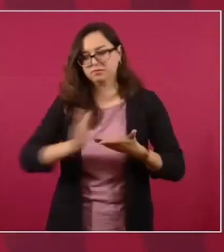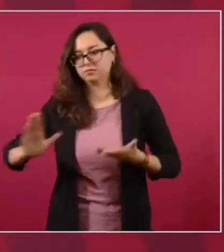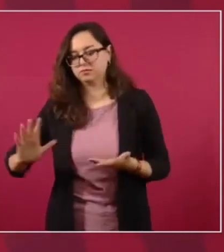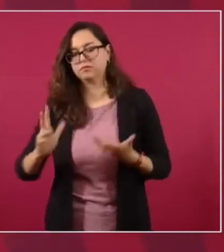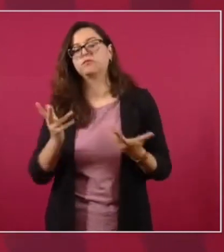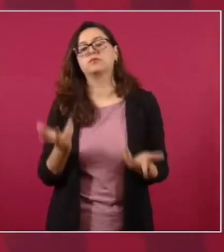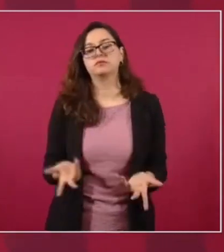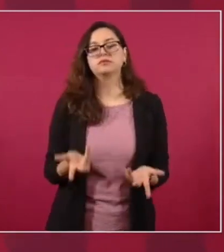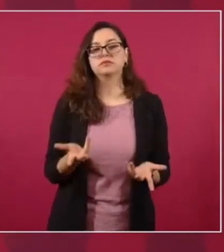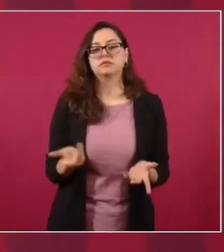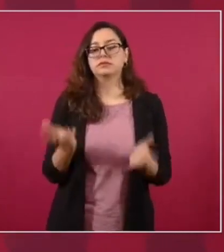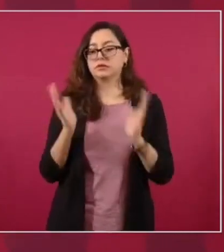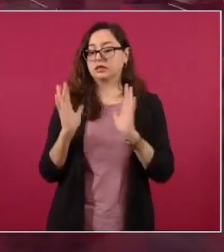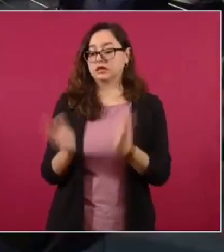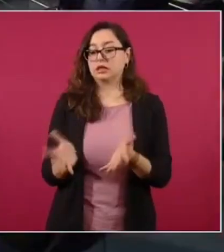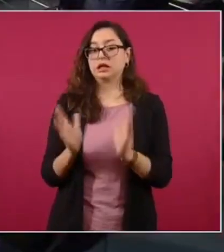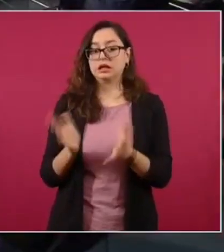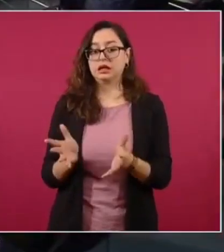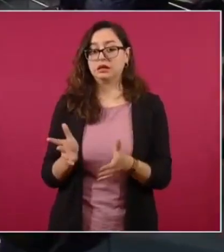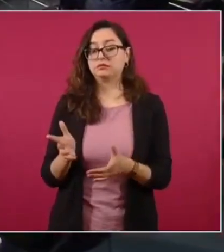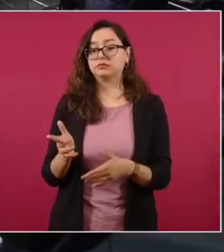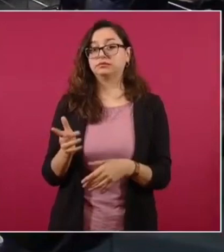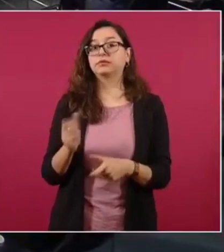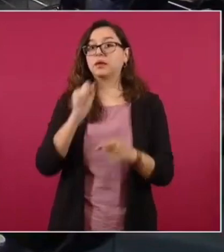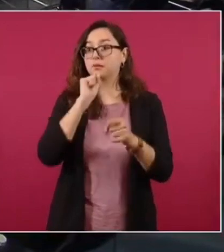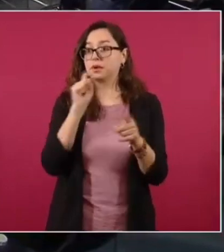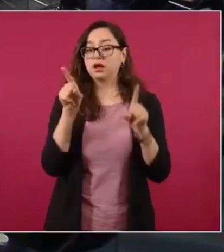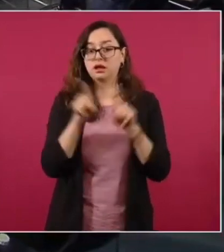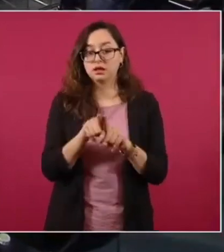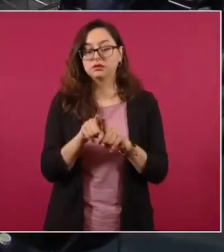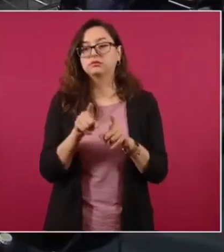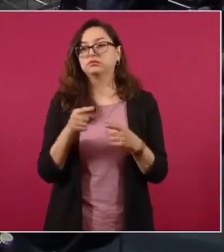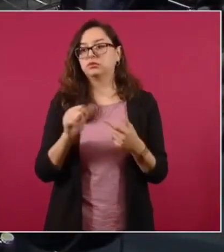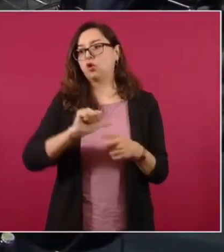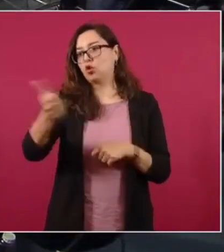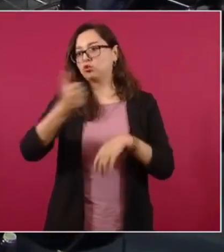mayor exportación de aguacate de Jalisco,